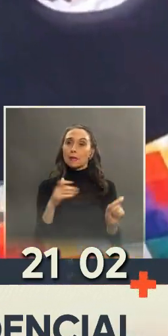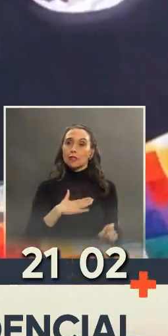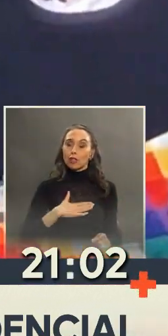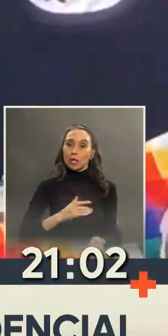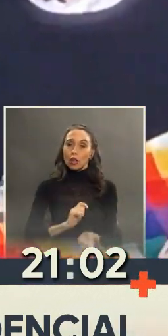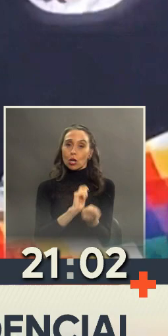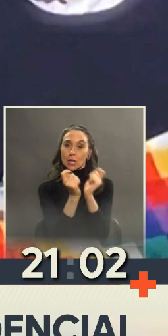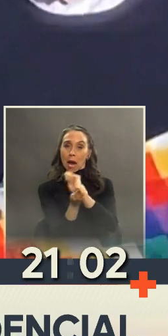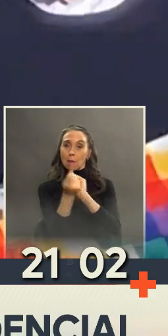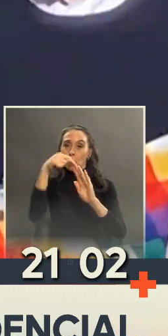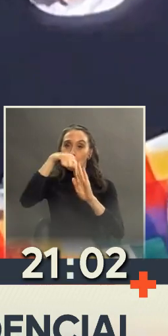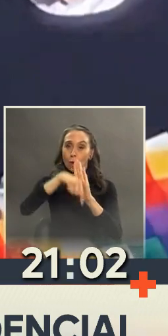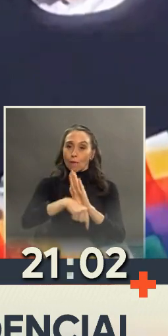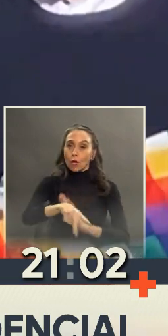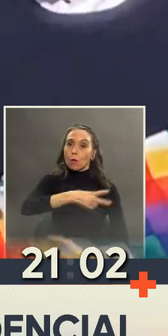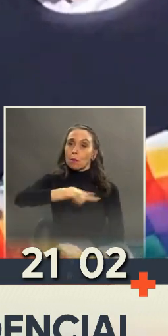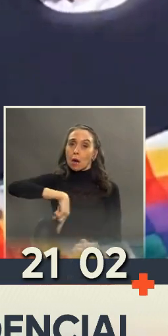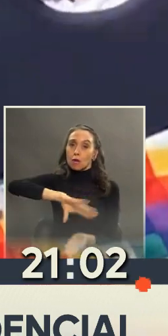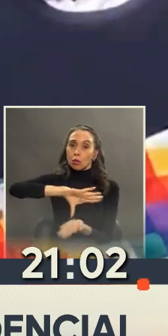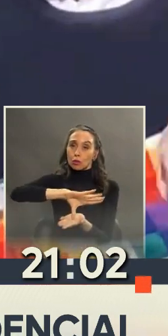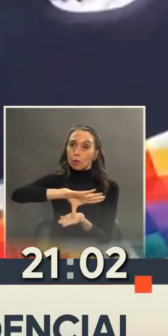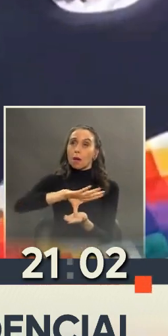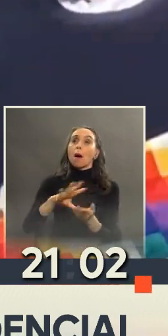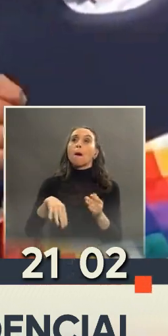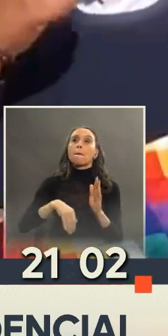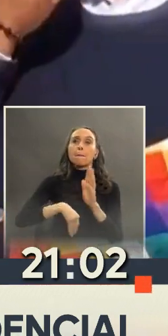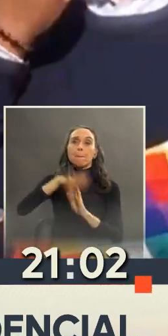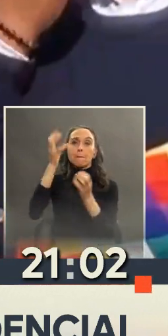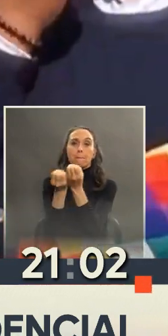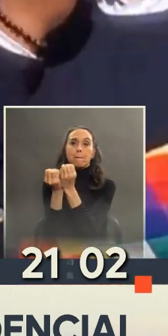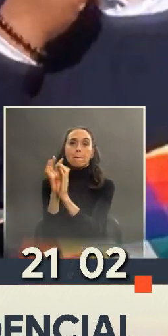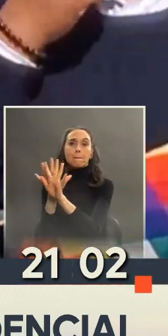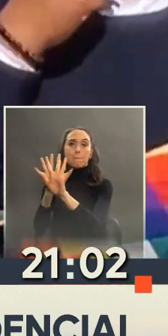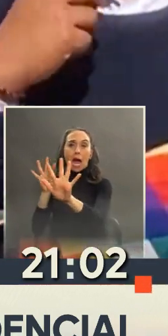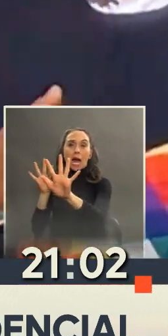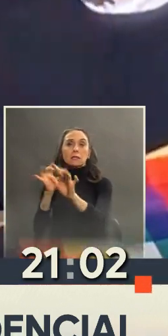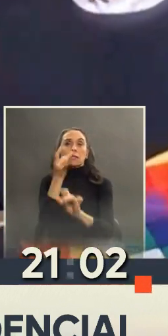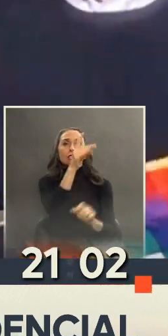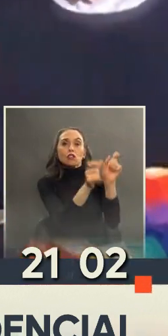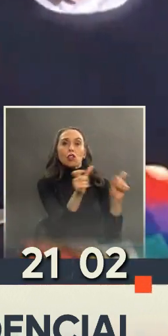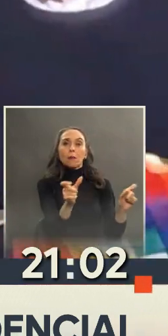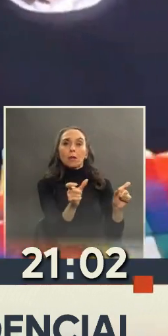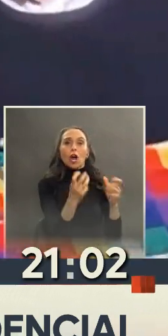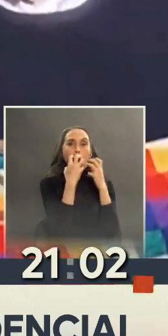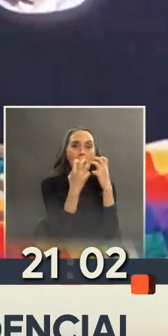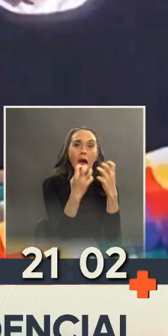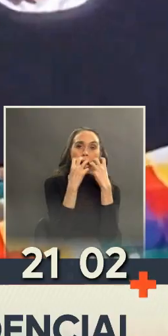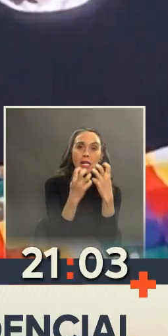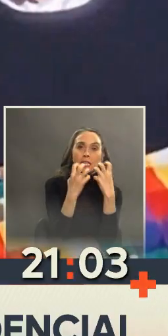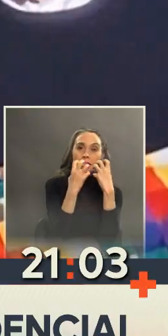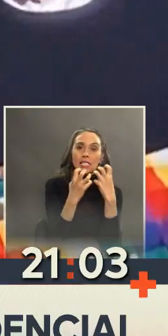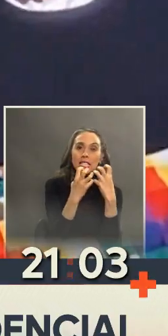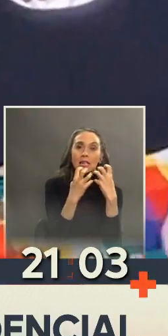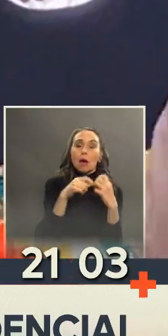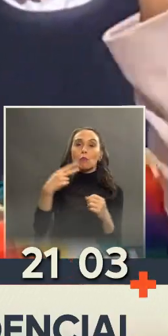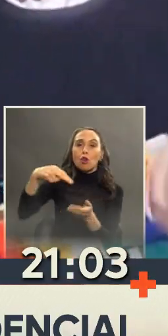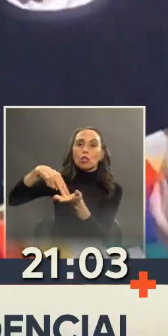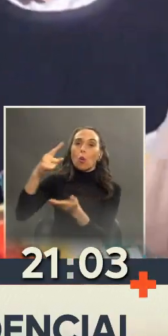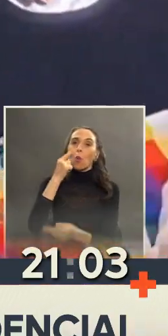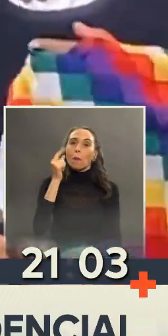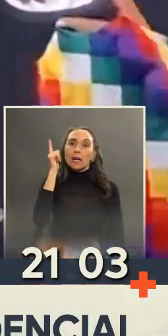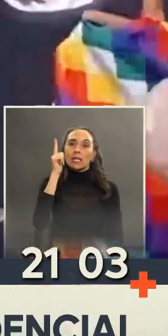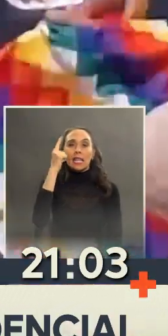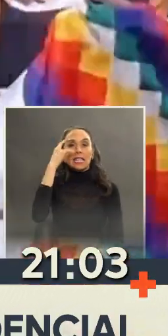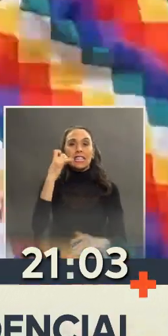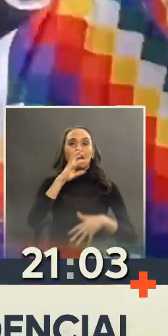transformaciones profundas para nuestro país, somos mucho más de aquellos que solo se dedican a gritar y que solo creen que la violencia puede